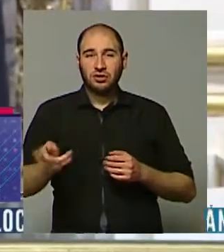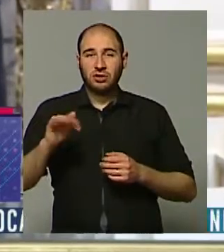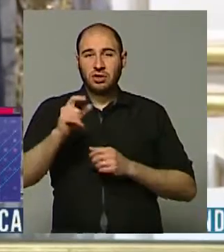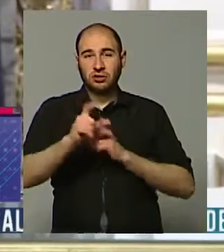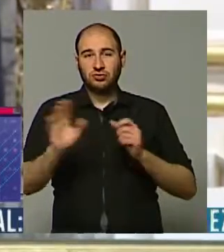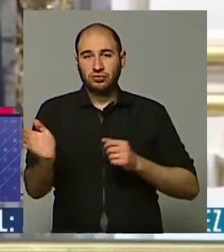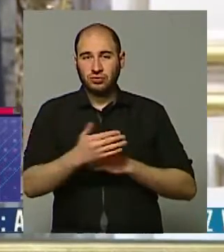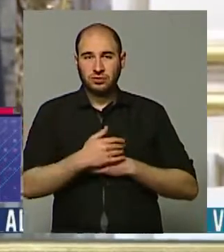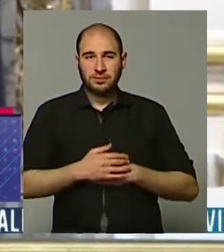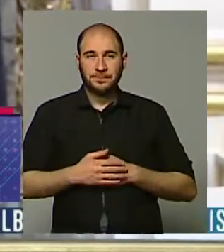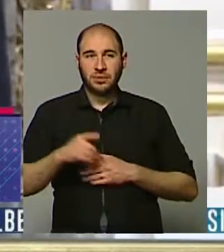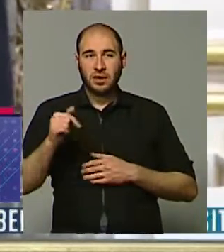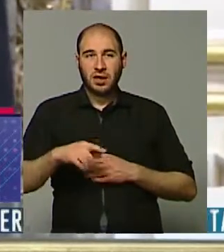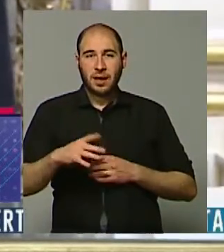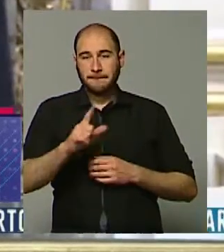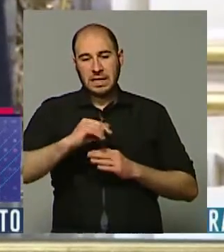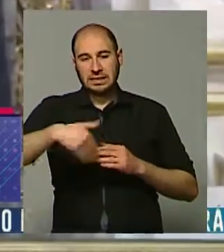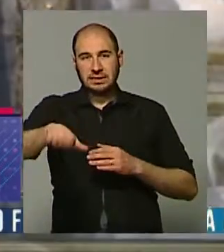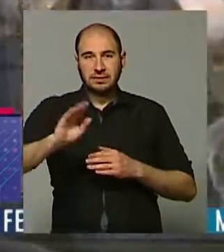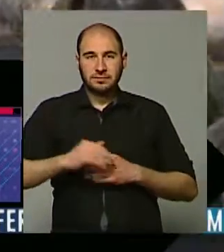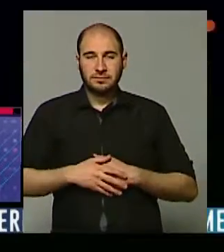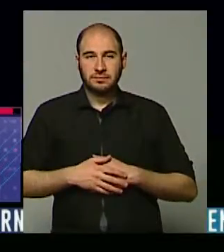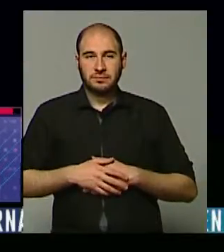todos nosotros en los próximos meses.